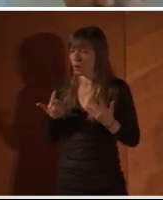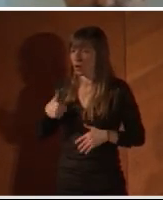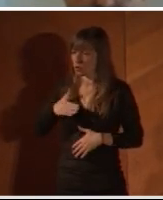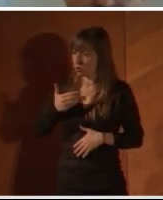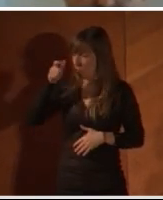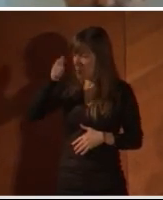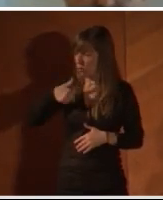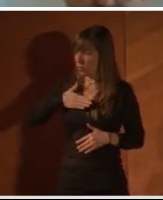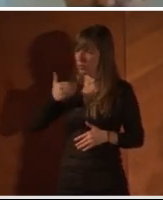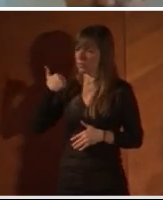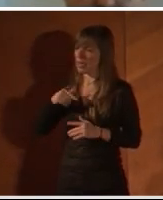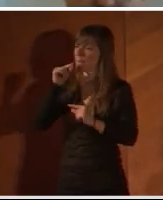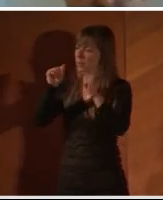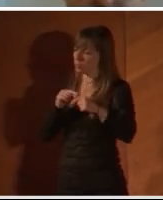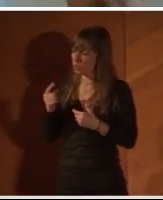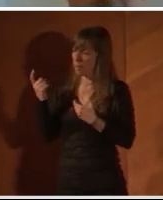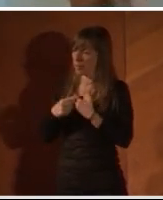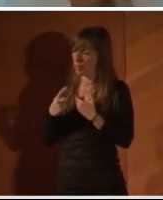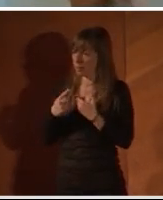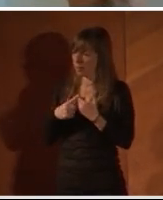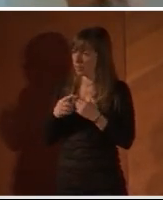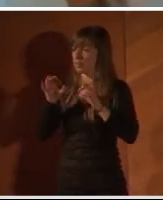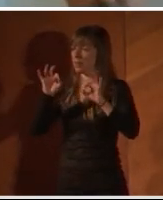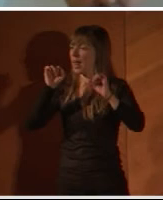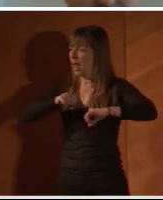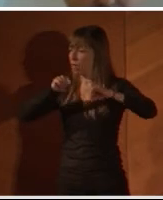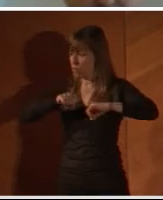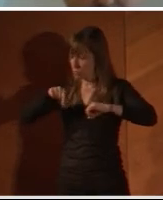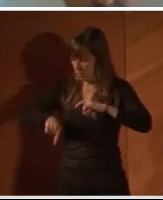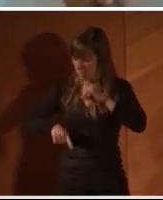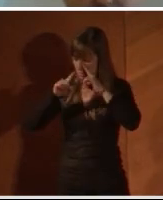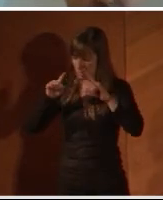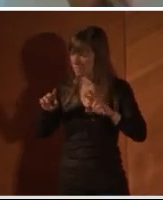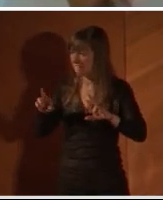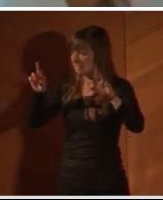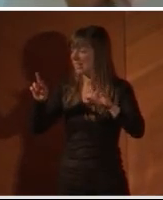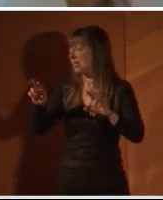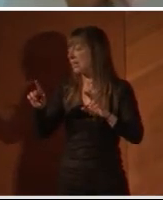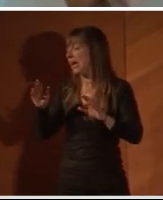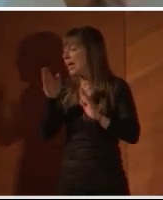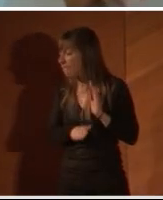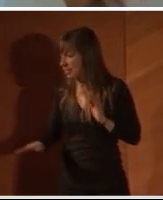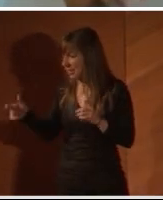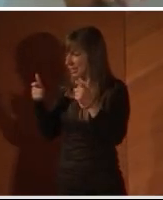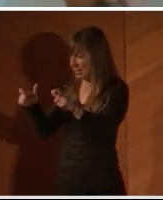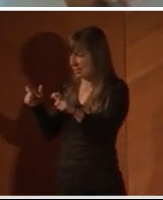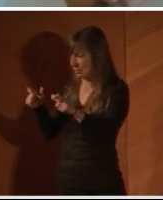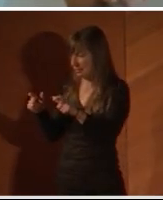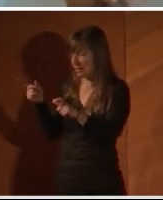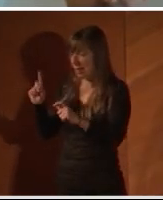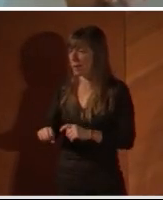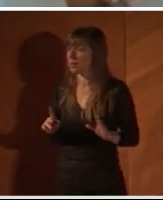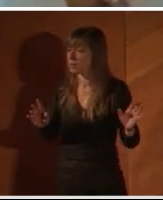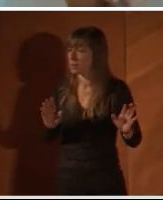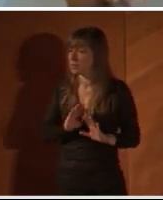Valdemorillo hemos realizado presupuestos participativos adultos y este año vamos a iniciar el infantil también. Y bueno, me gustaría simplemente